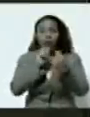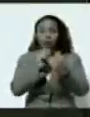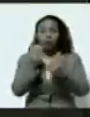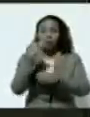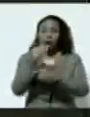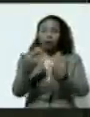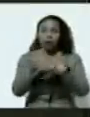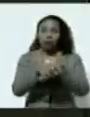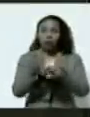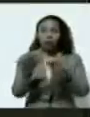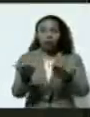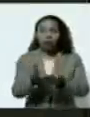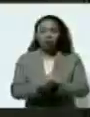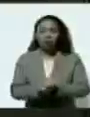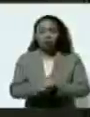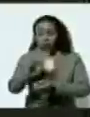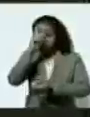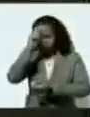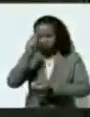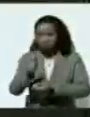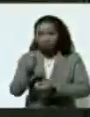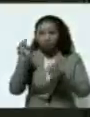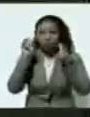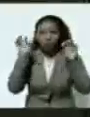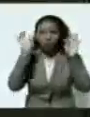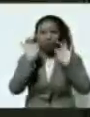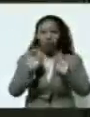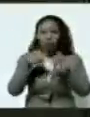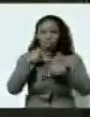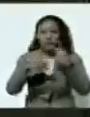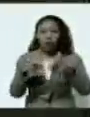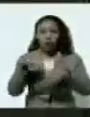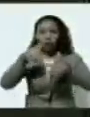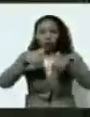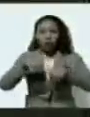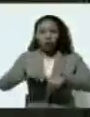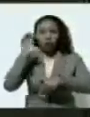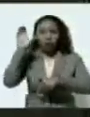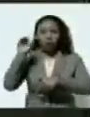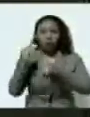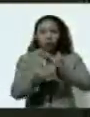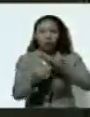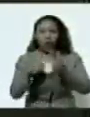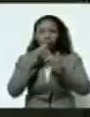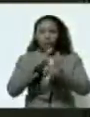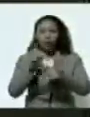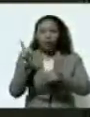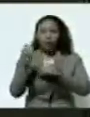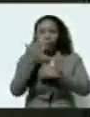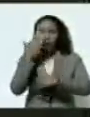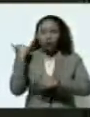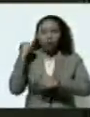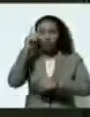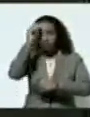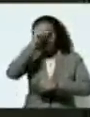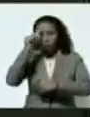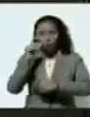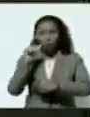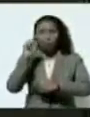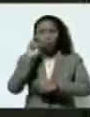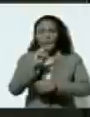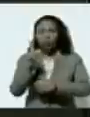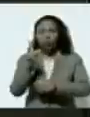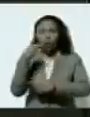inclusivo que reconozca la nueva realidad político-electoral del país basado en los resultados del pasado domingo 21